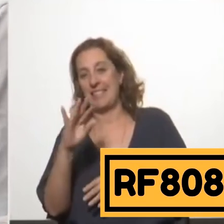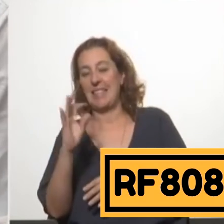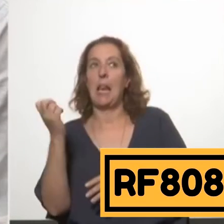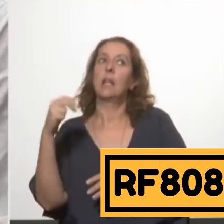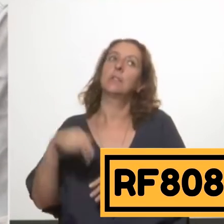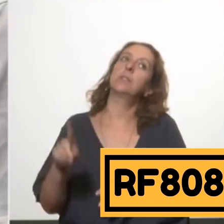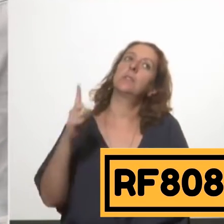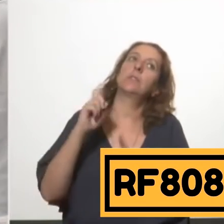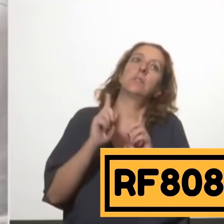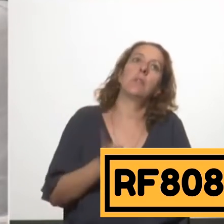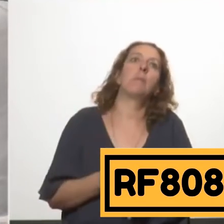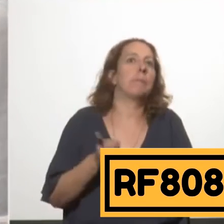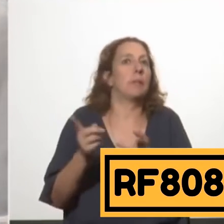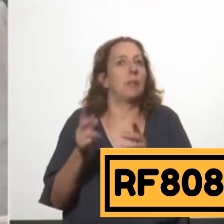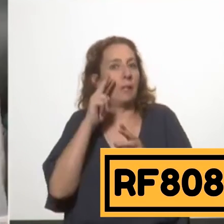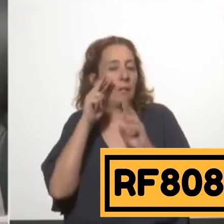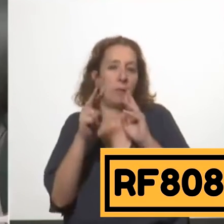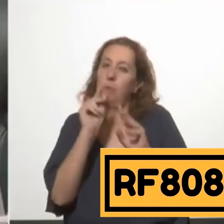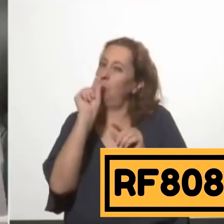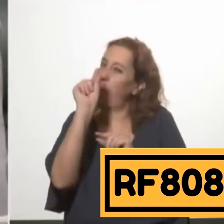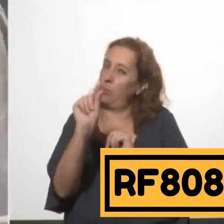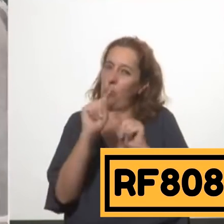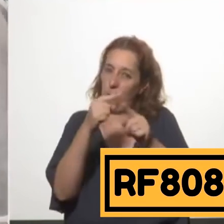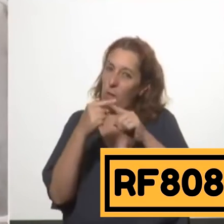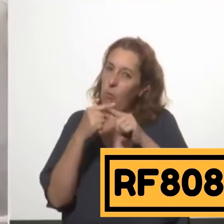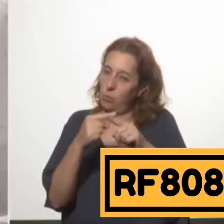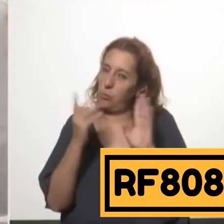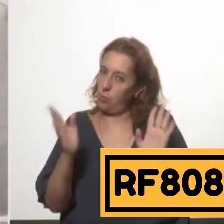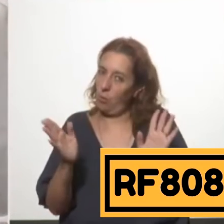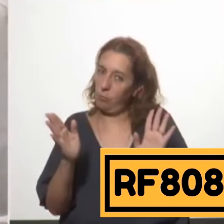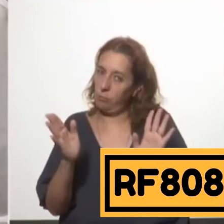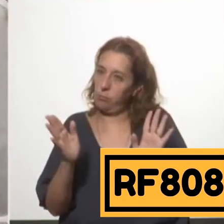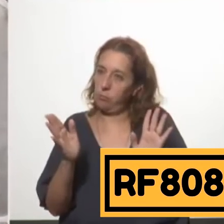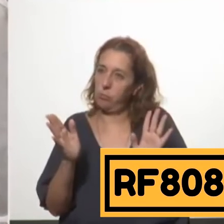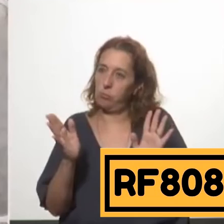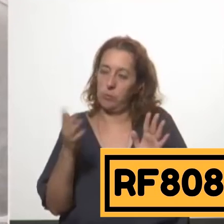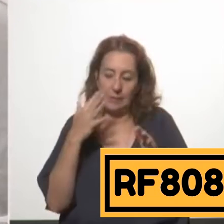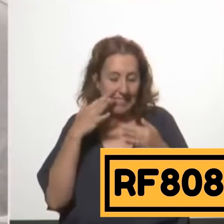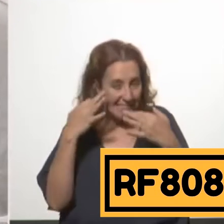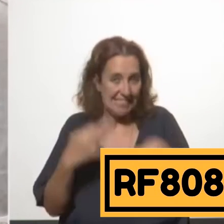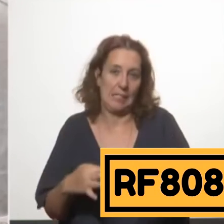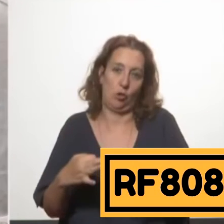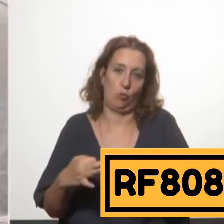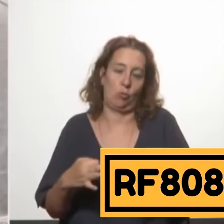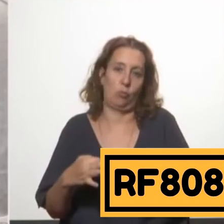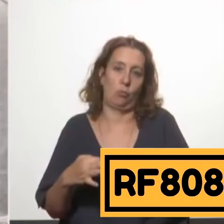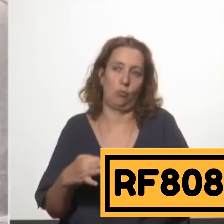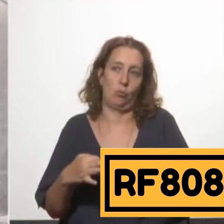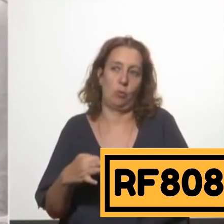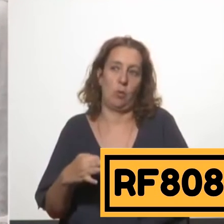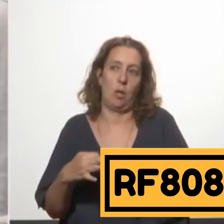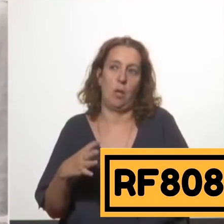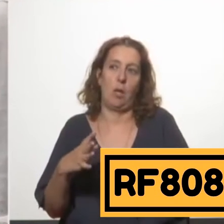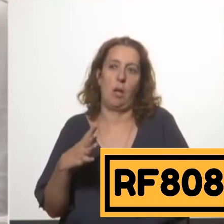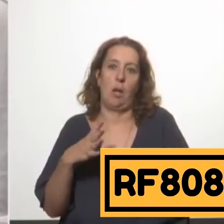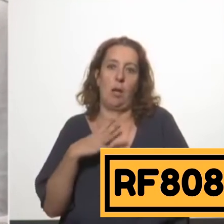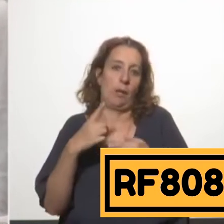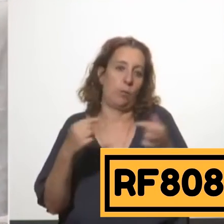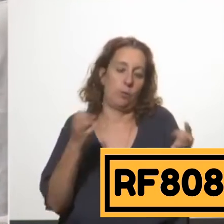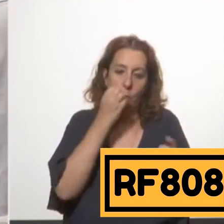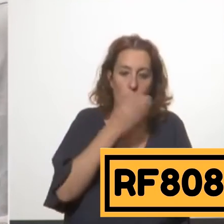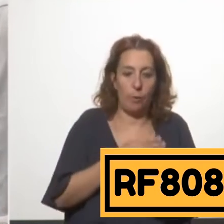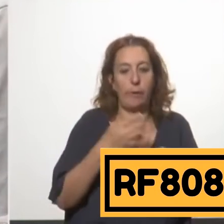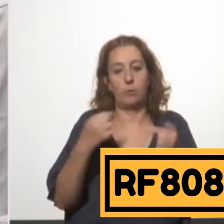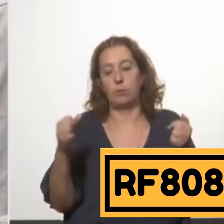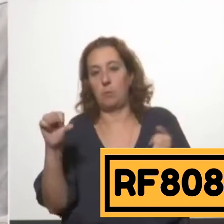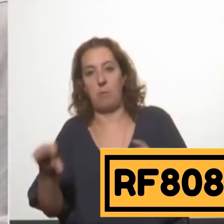parece que también ahí hay que afinar un poco más la discusión en términos de presión y ser sinceros. Es decir, hay luces y sombras,